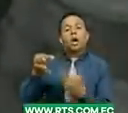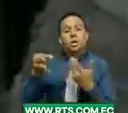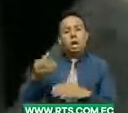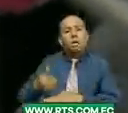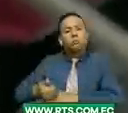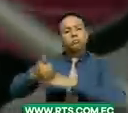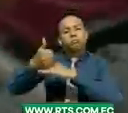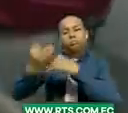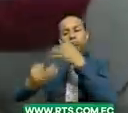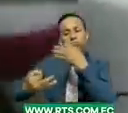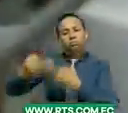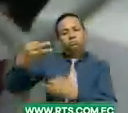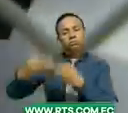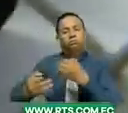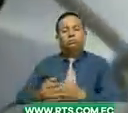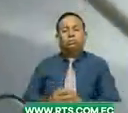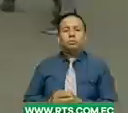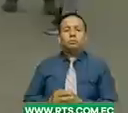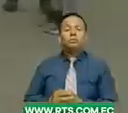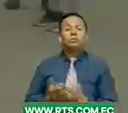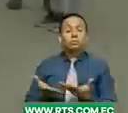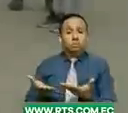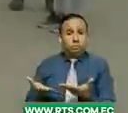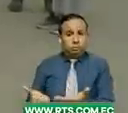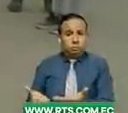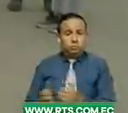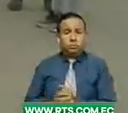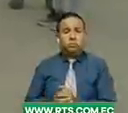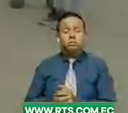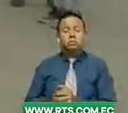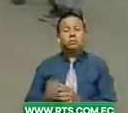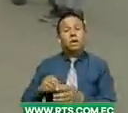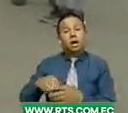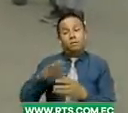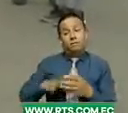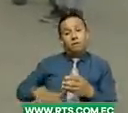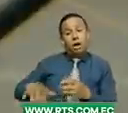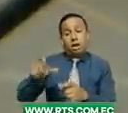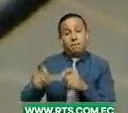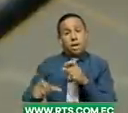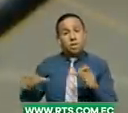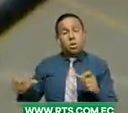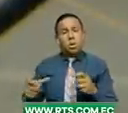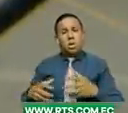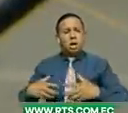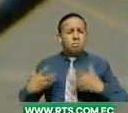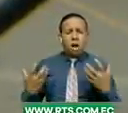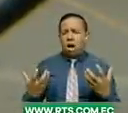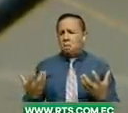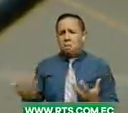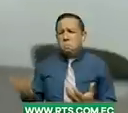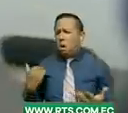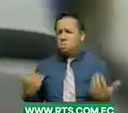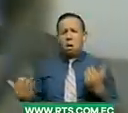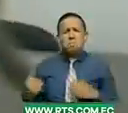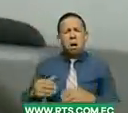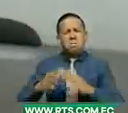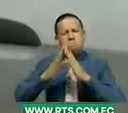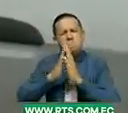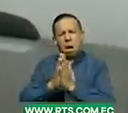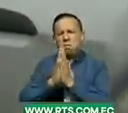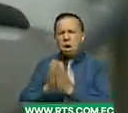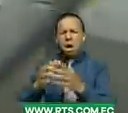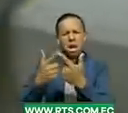audiencias respectivas. En los exteriores de la unidad de vigilancia comunitaria, simpatizantes y familiares de los detenidos pedían por